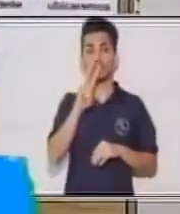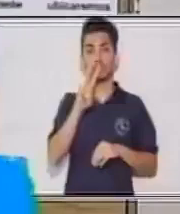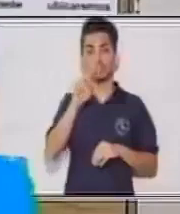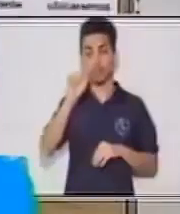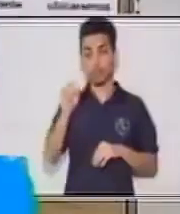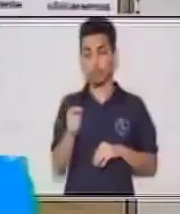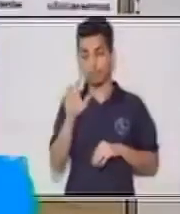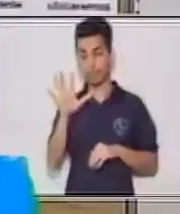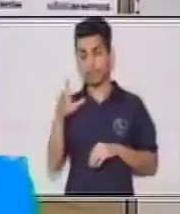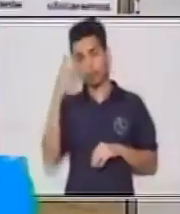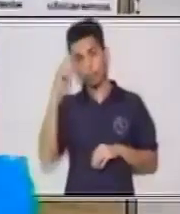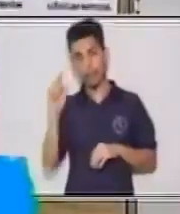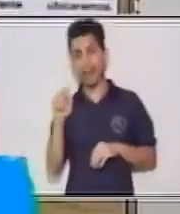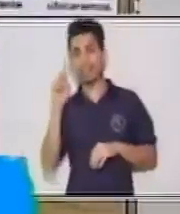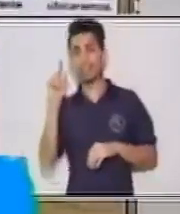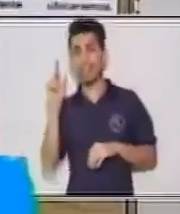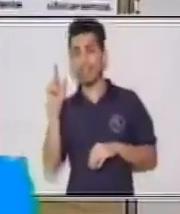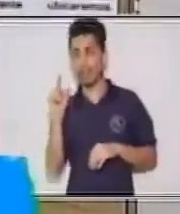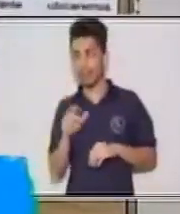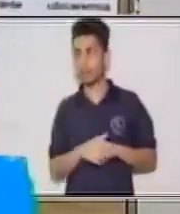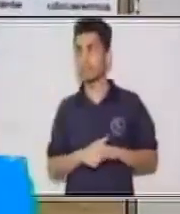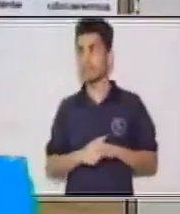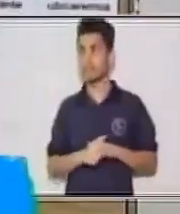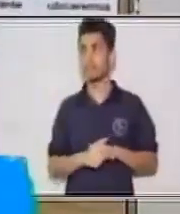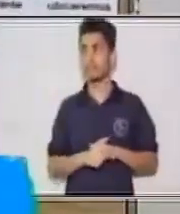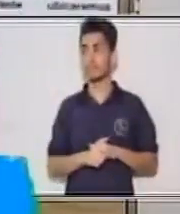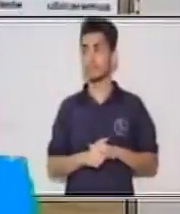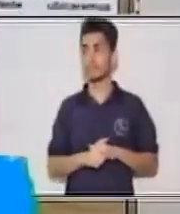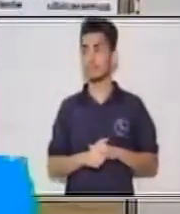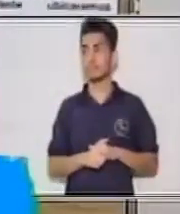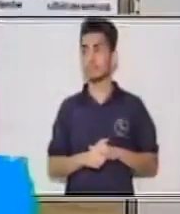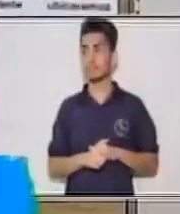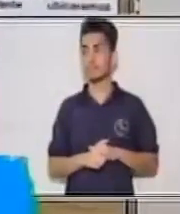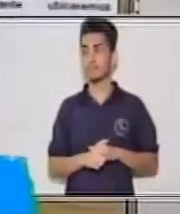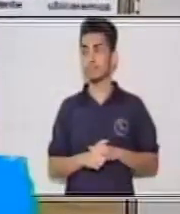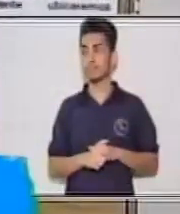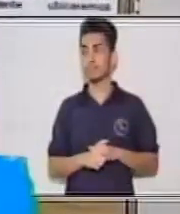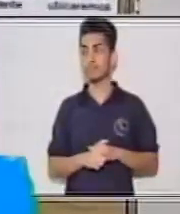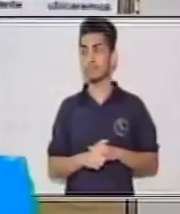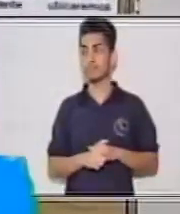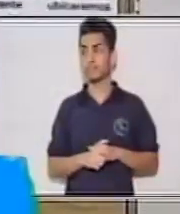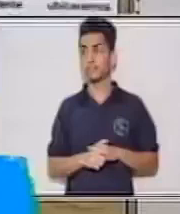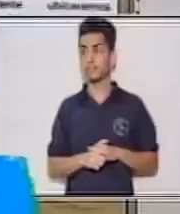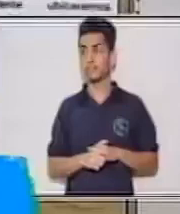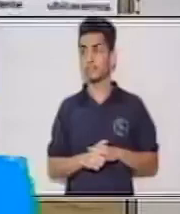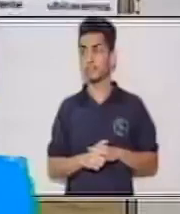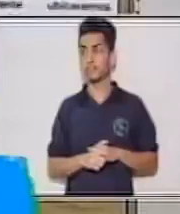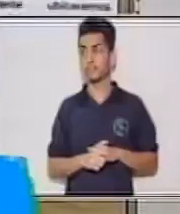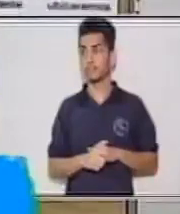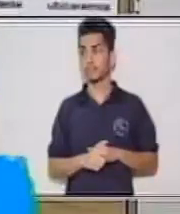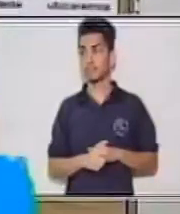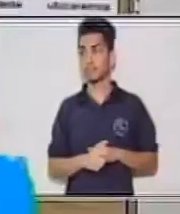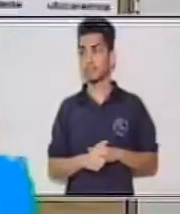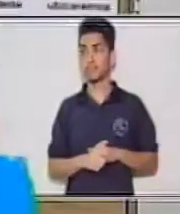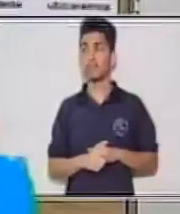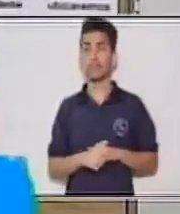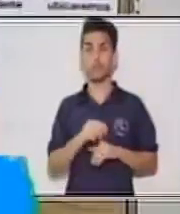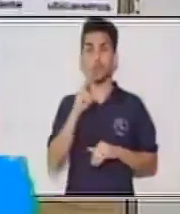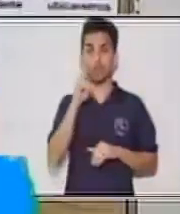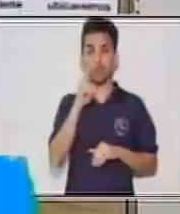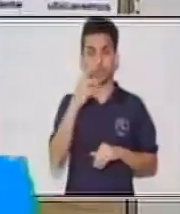es 2,5. Entonces veamos el punto D, que es 2, siempre sobre esta